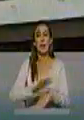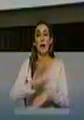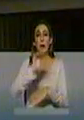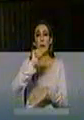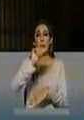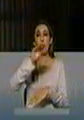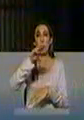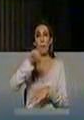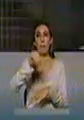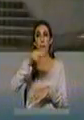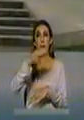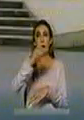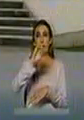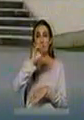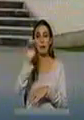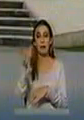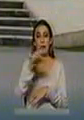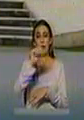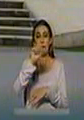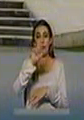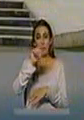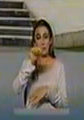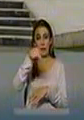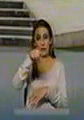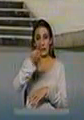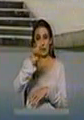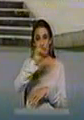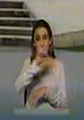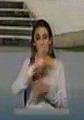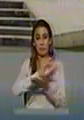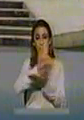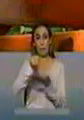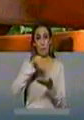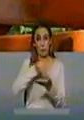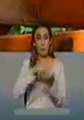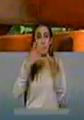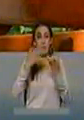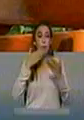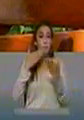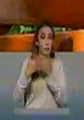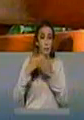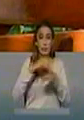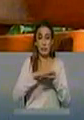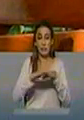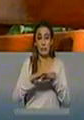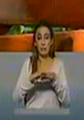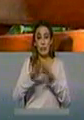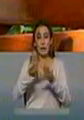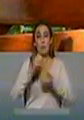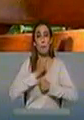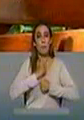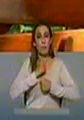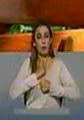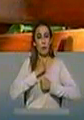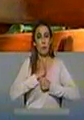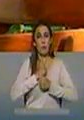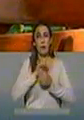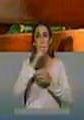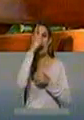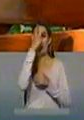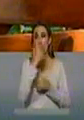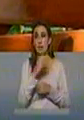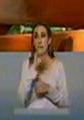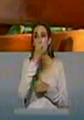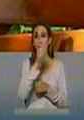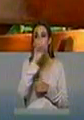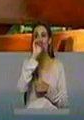cantonal del Cantón Sucre, en la provincia de Manabí. Queremos agradecer también especialmente a los propietarios de la hostería Sayananda, que